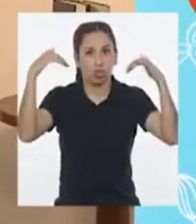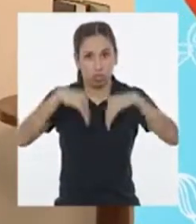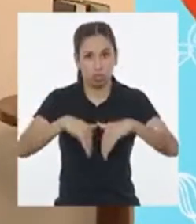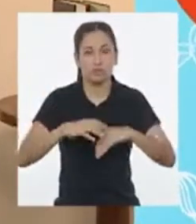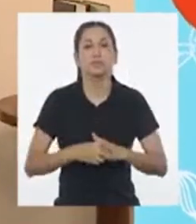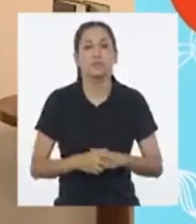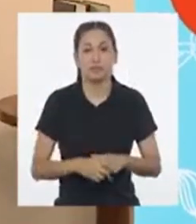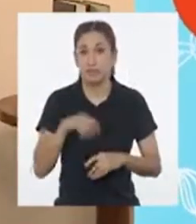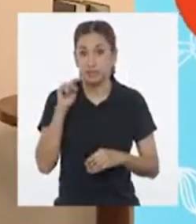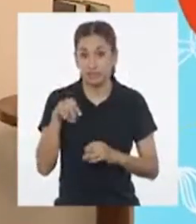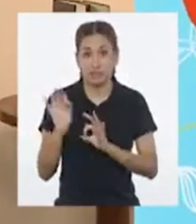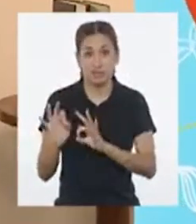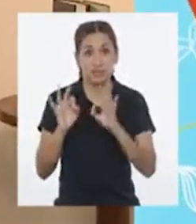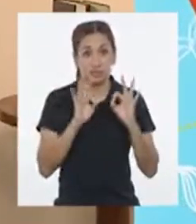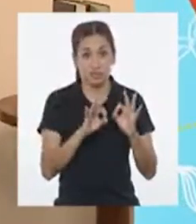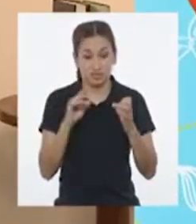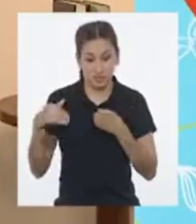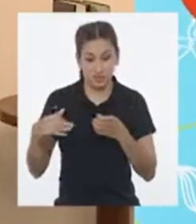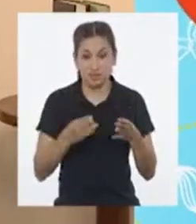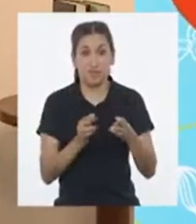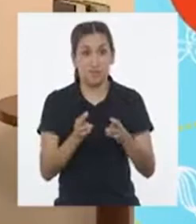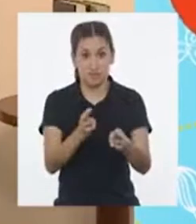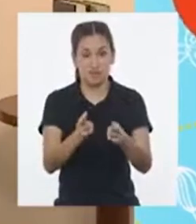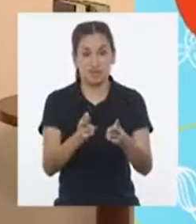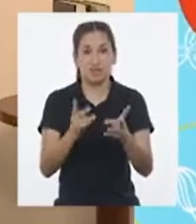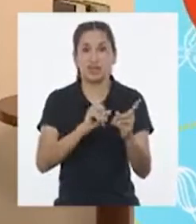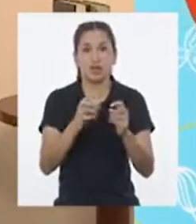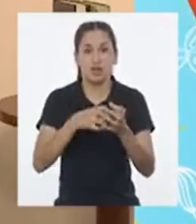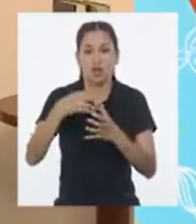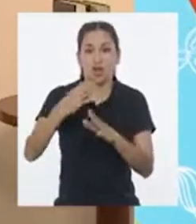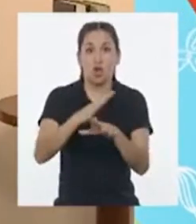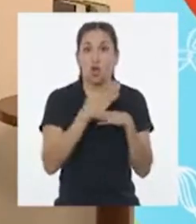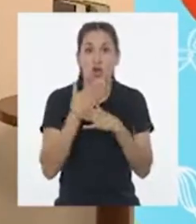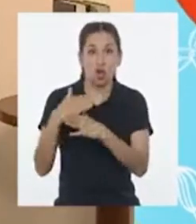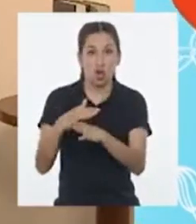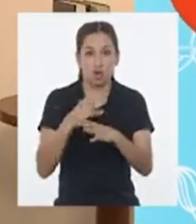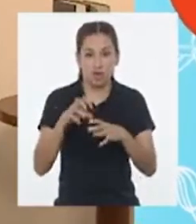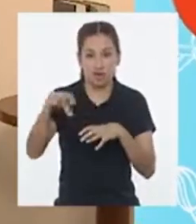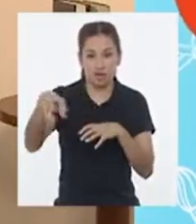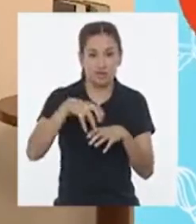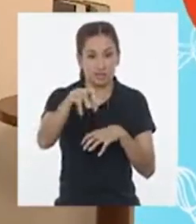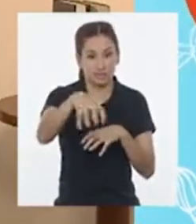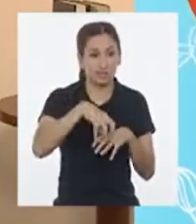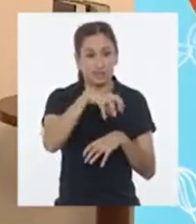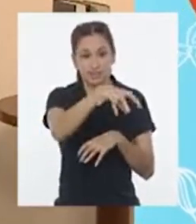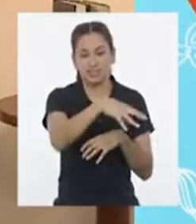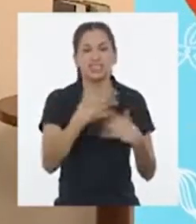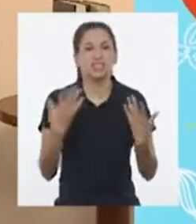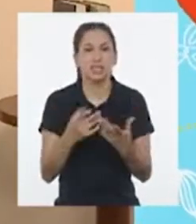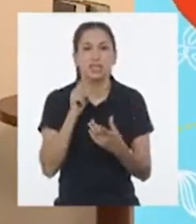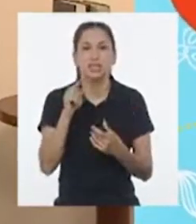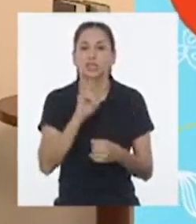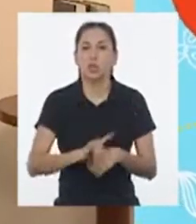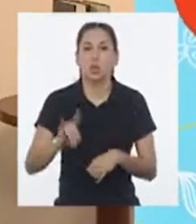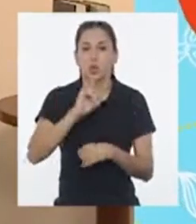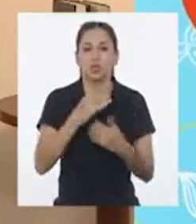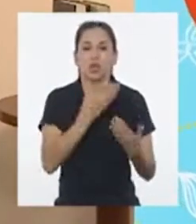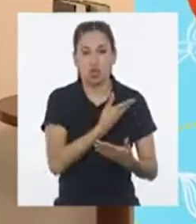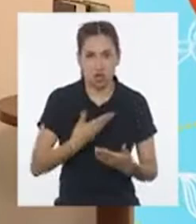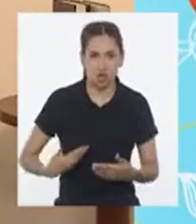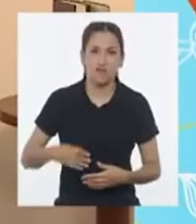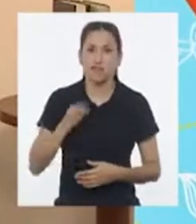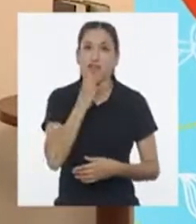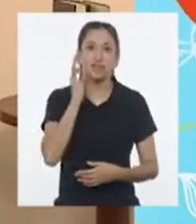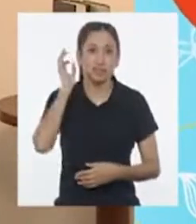catástrofes. Este mismo mecanismo de redistribución era utilizado por el